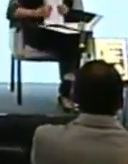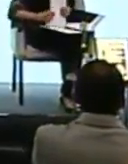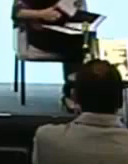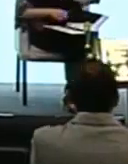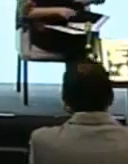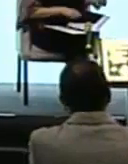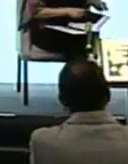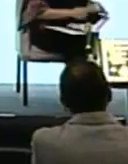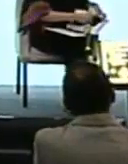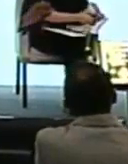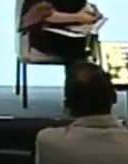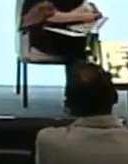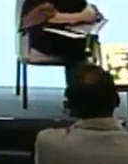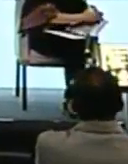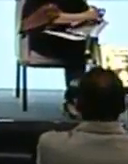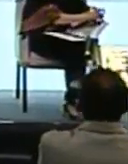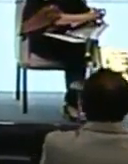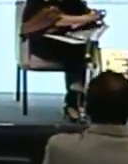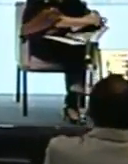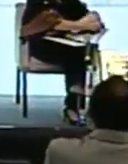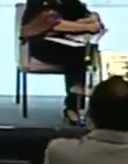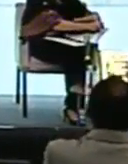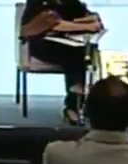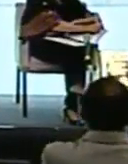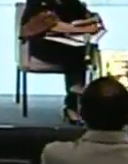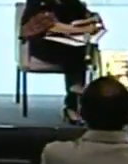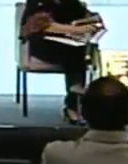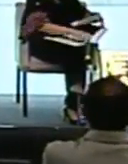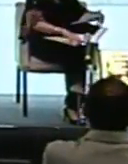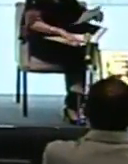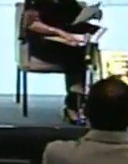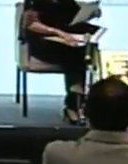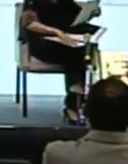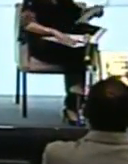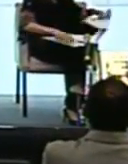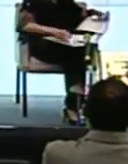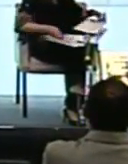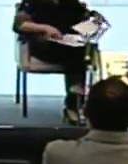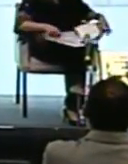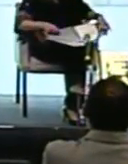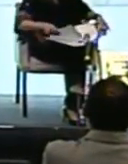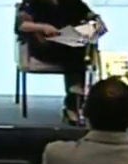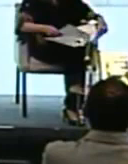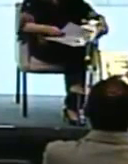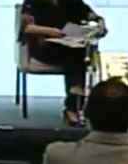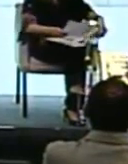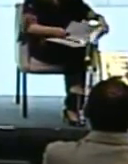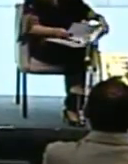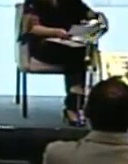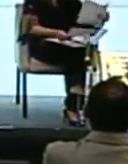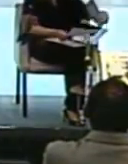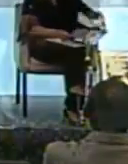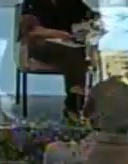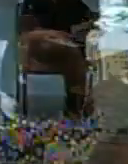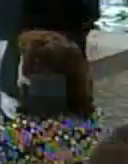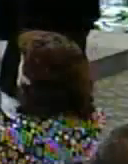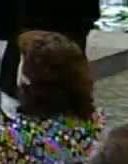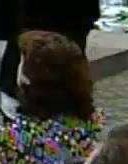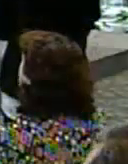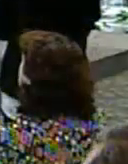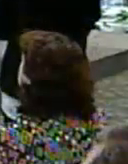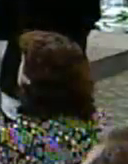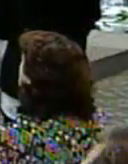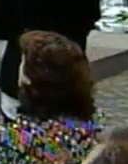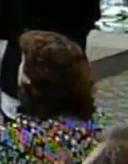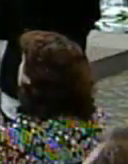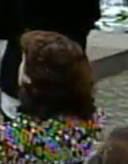Es momento de dar inicio con nuestro primer panel de este seminario, que lleva por título